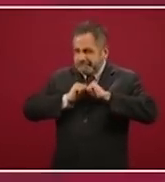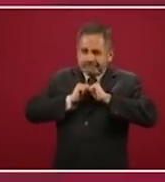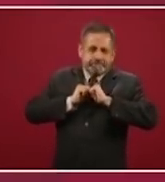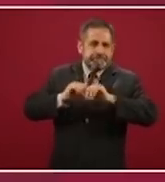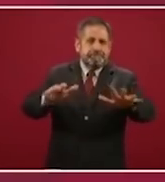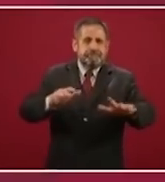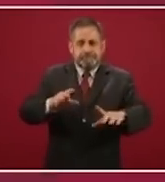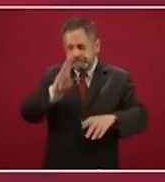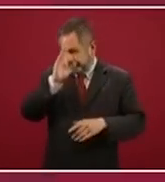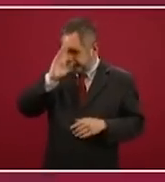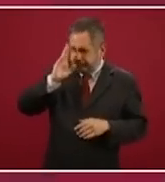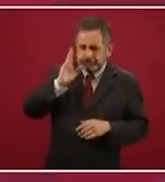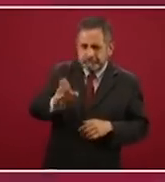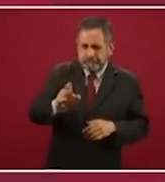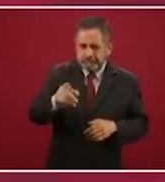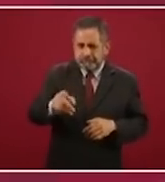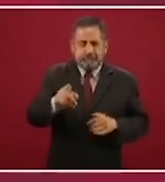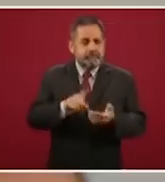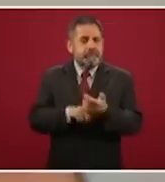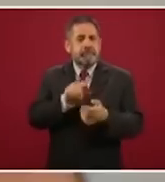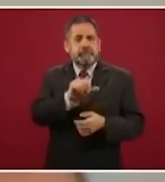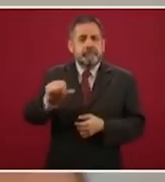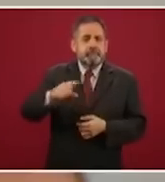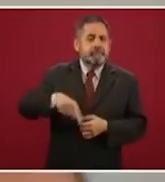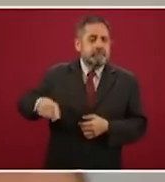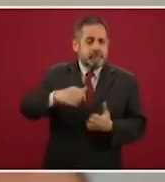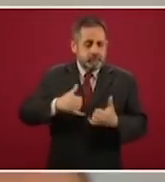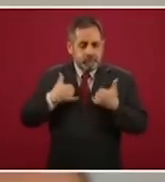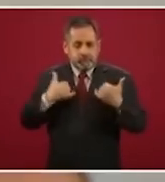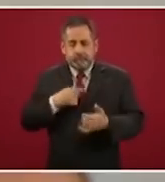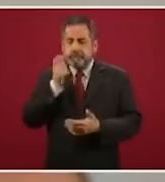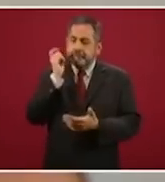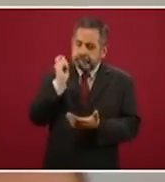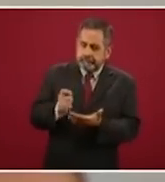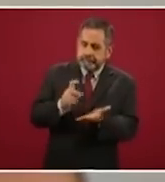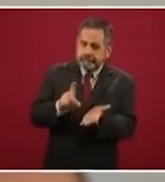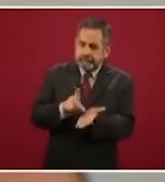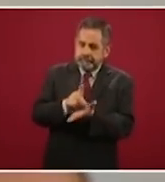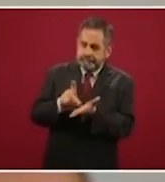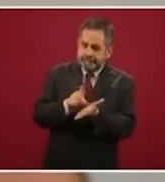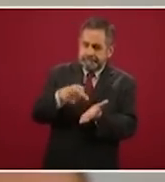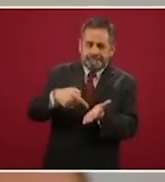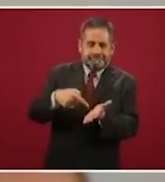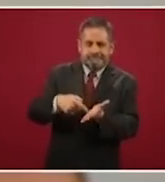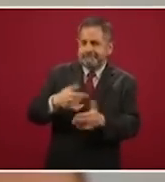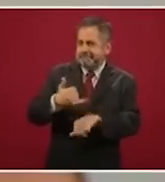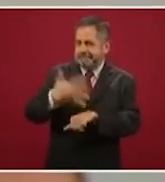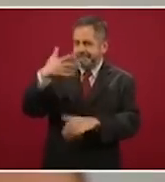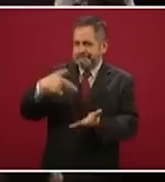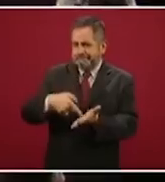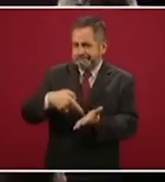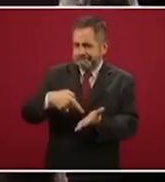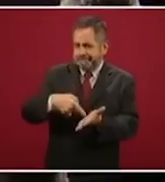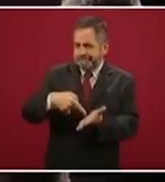directa sobre lo que realmente significa este